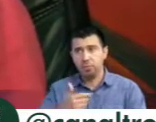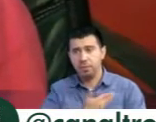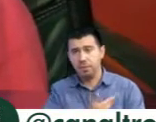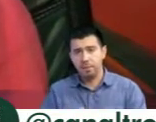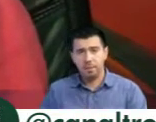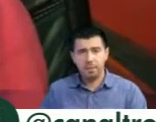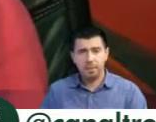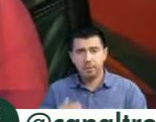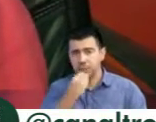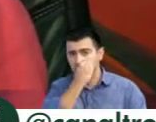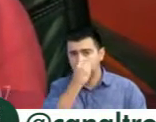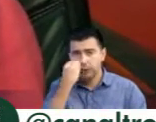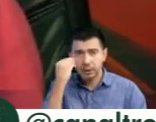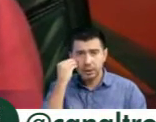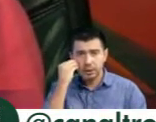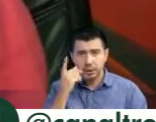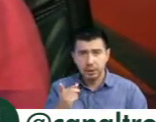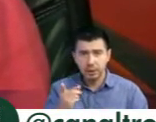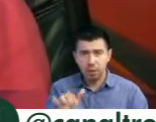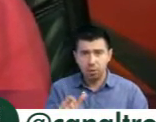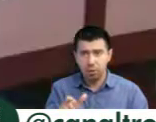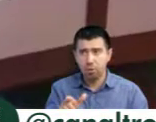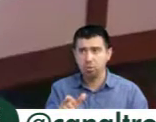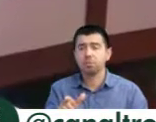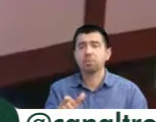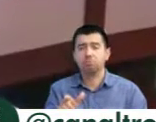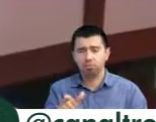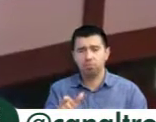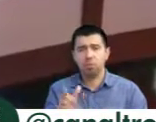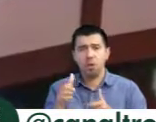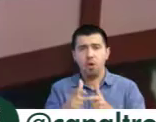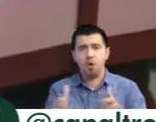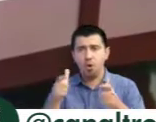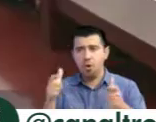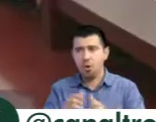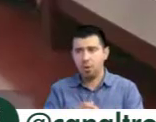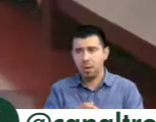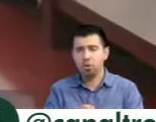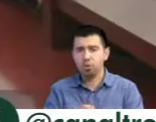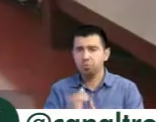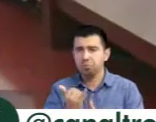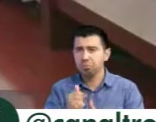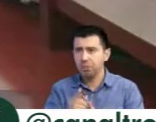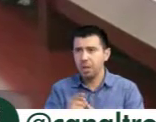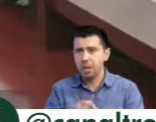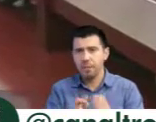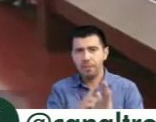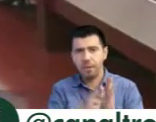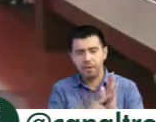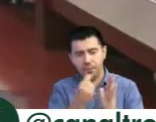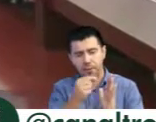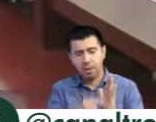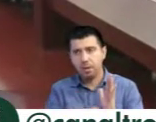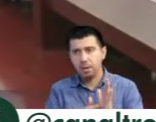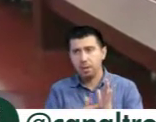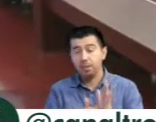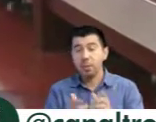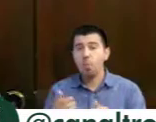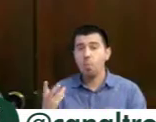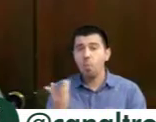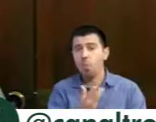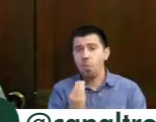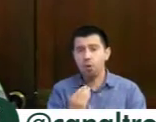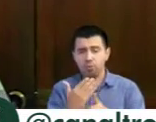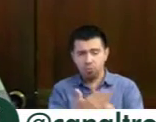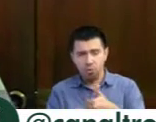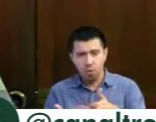presidente Santos, que sea el Congreso de la República quien refrende lo que el pueblo colombiano quiere.